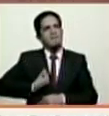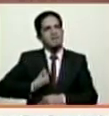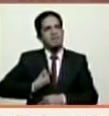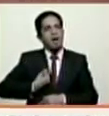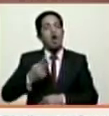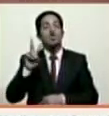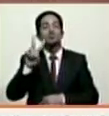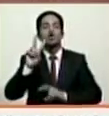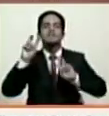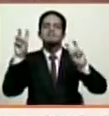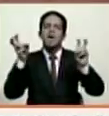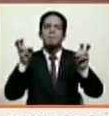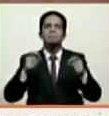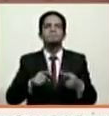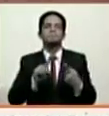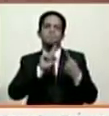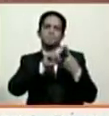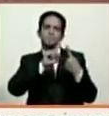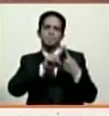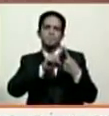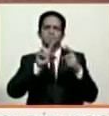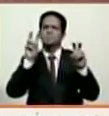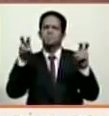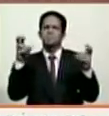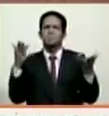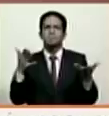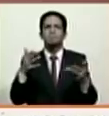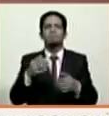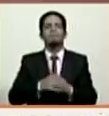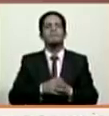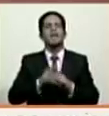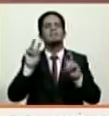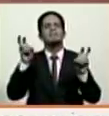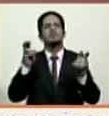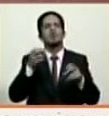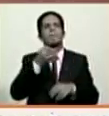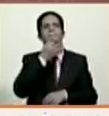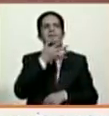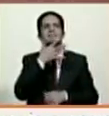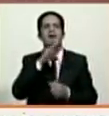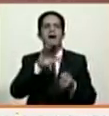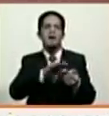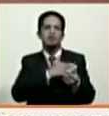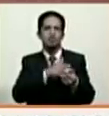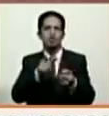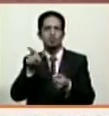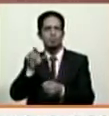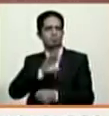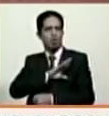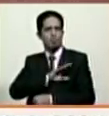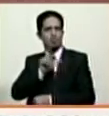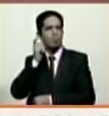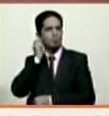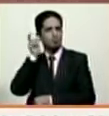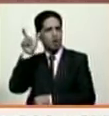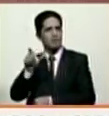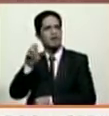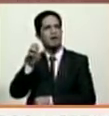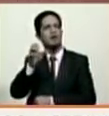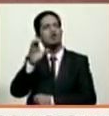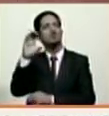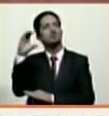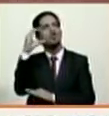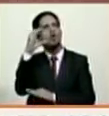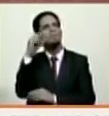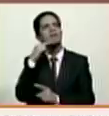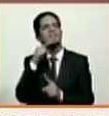lemas. Uno, el título de una bellísima canción de la cantautora colombiana Marta Gómez, que se denomina Para la